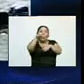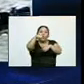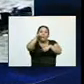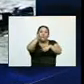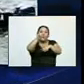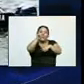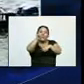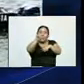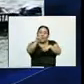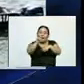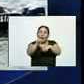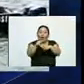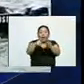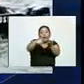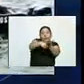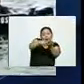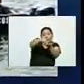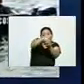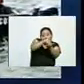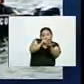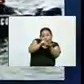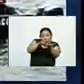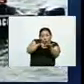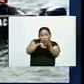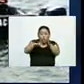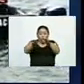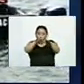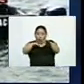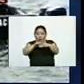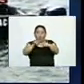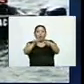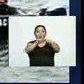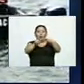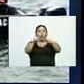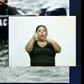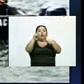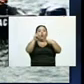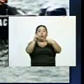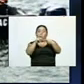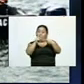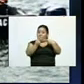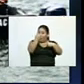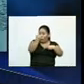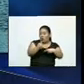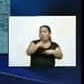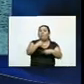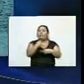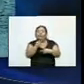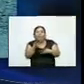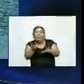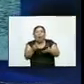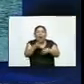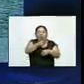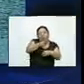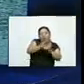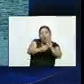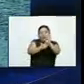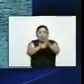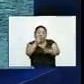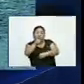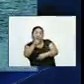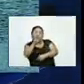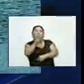de, gracias a Dios, en la costa atlántica. José Domingo Mesa, vocero de las Fuerzas Armadas de Honduras, dijo a medios